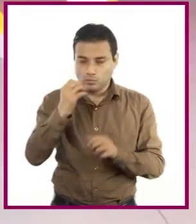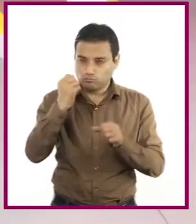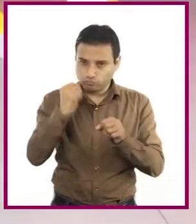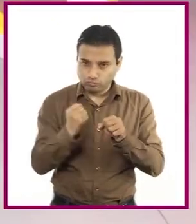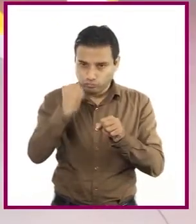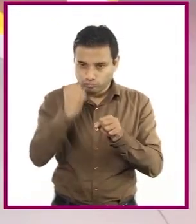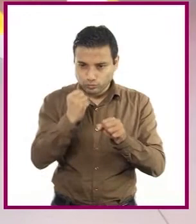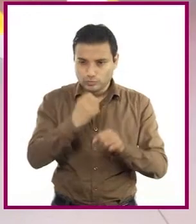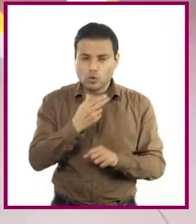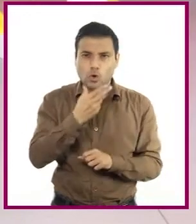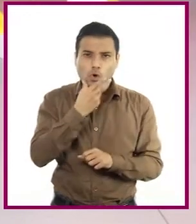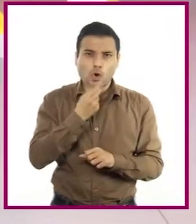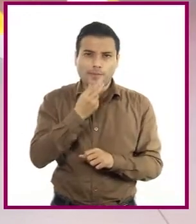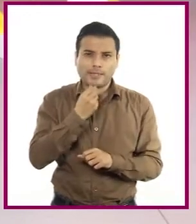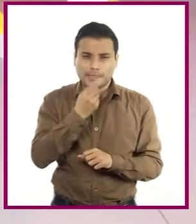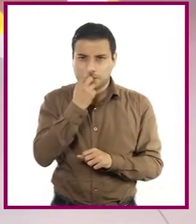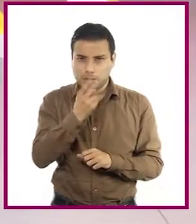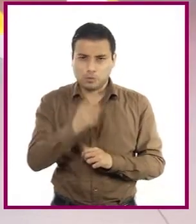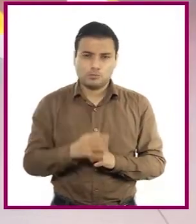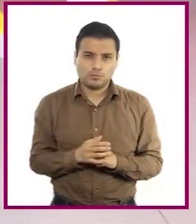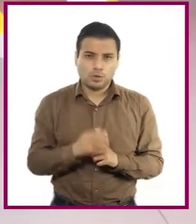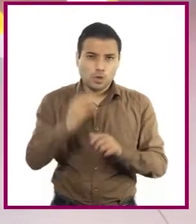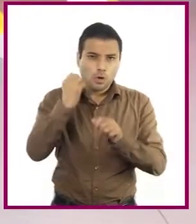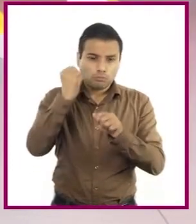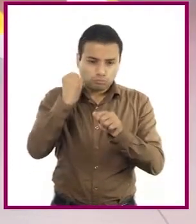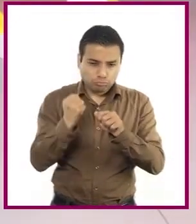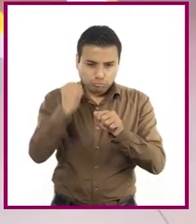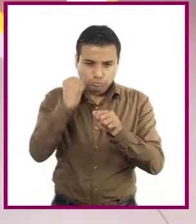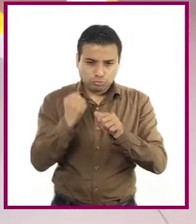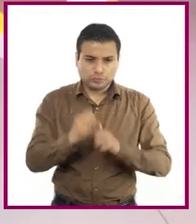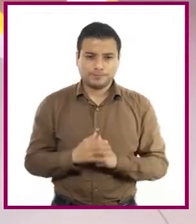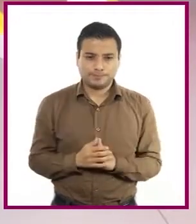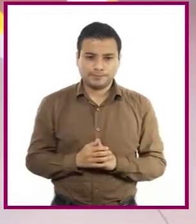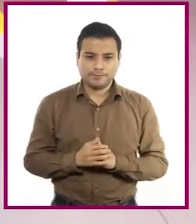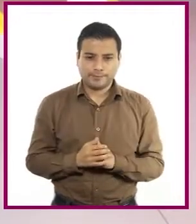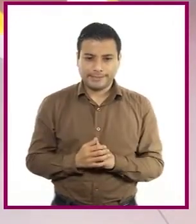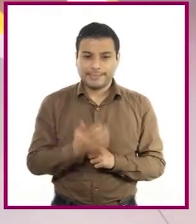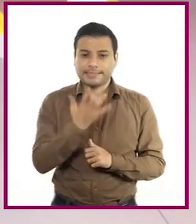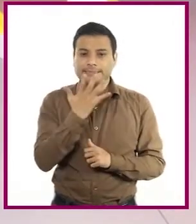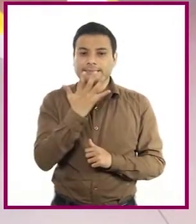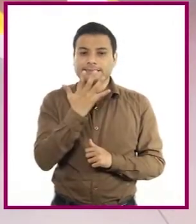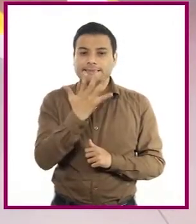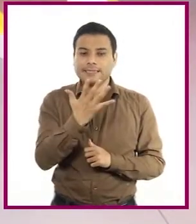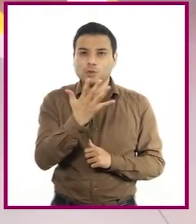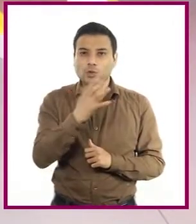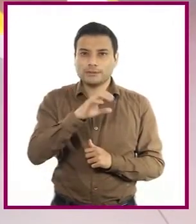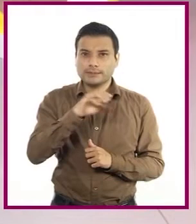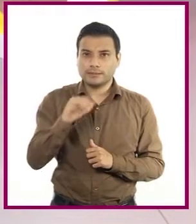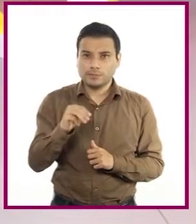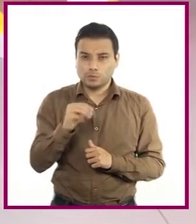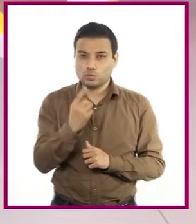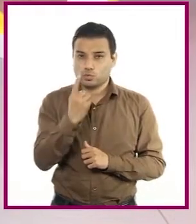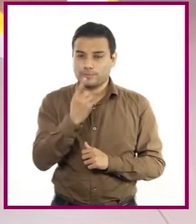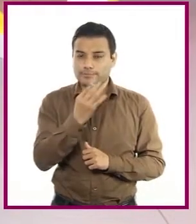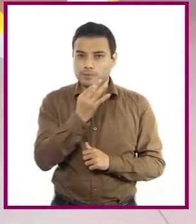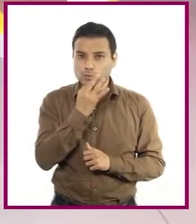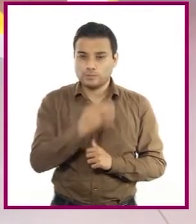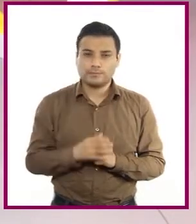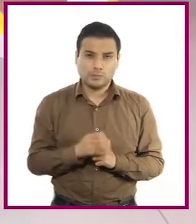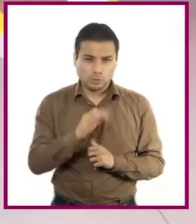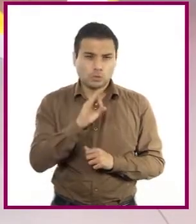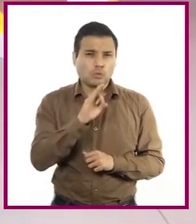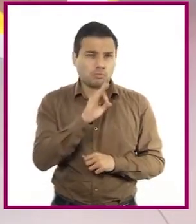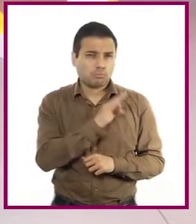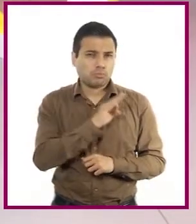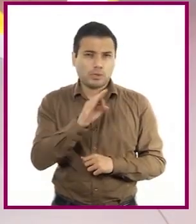dijo que la rapidez de la máquina para cortar o calar cartoncillo era de 5 centímetros por minuto y que podían